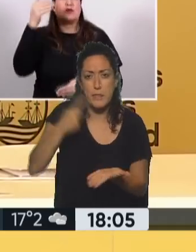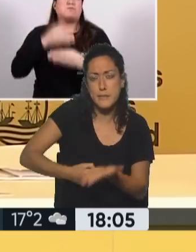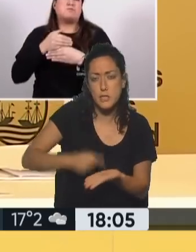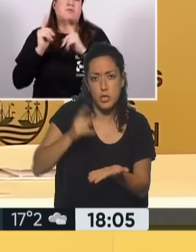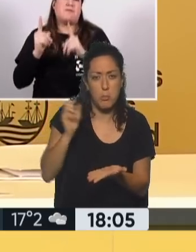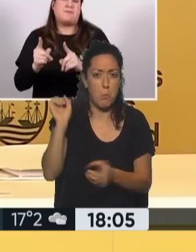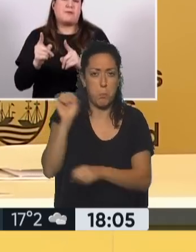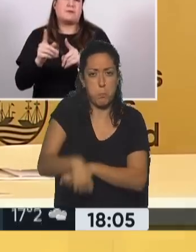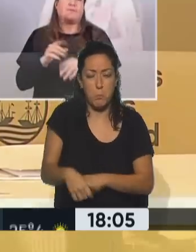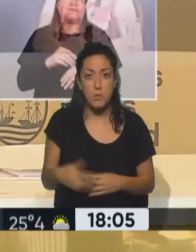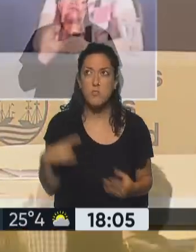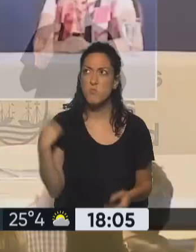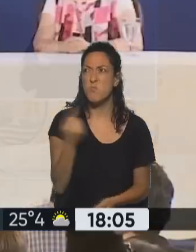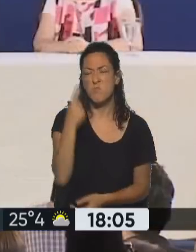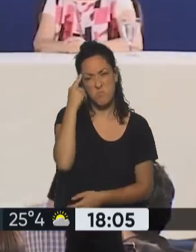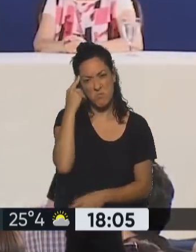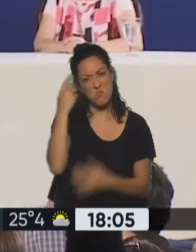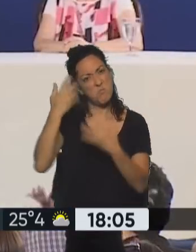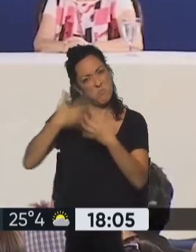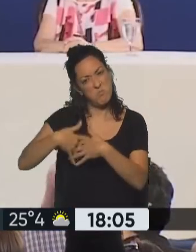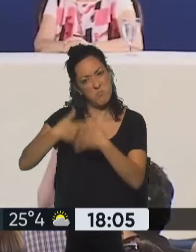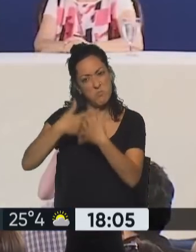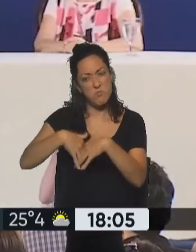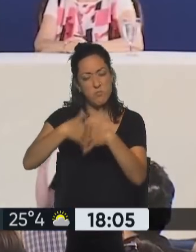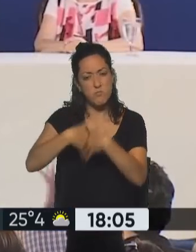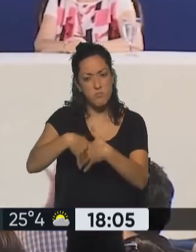quedamos pensando,